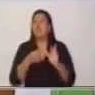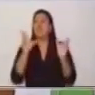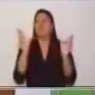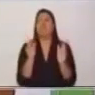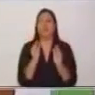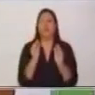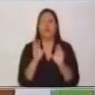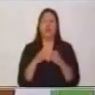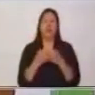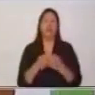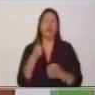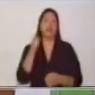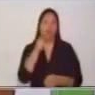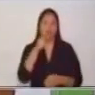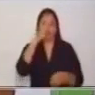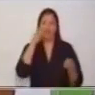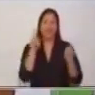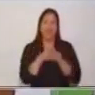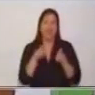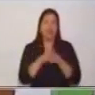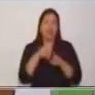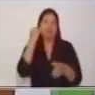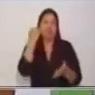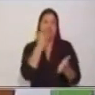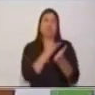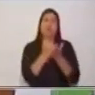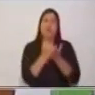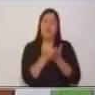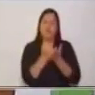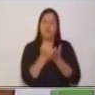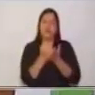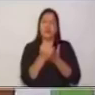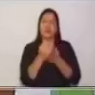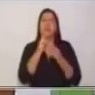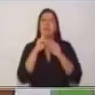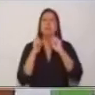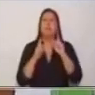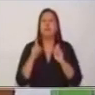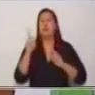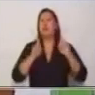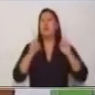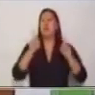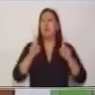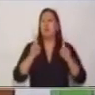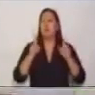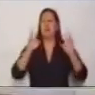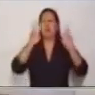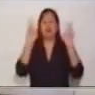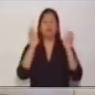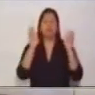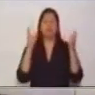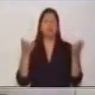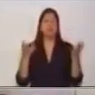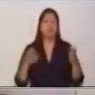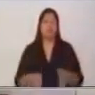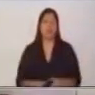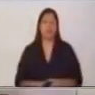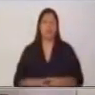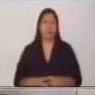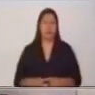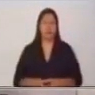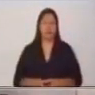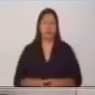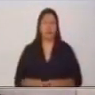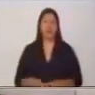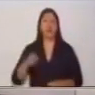podrías investigar cualquier tema y solo preguntarte qué es este tema. De ahí vas a partir